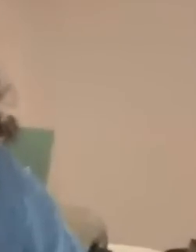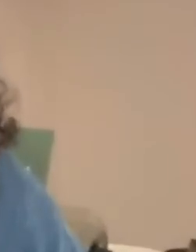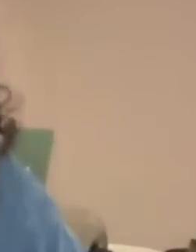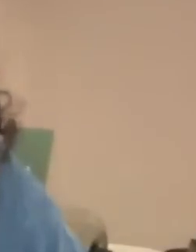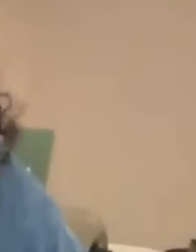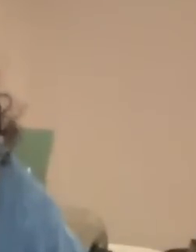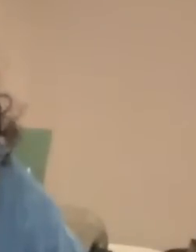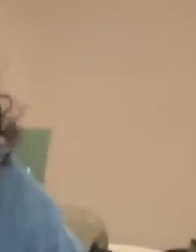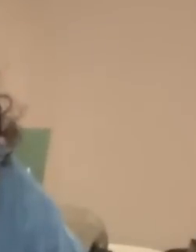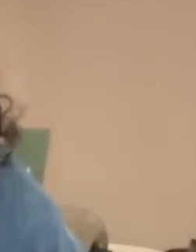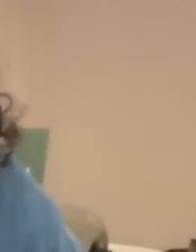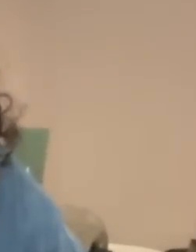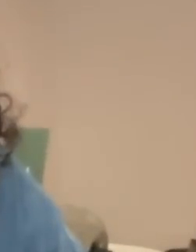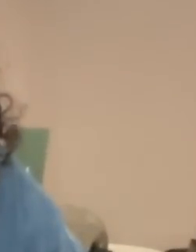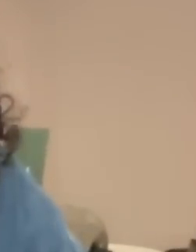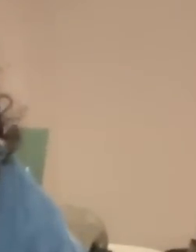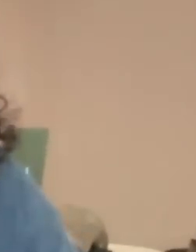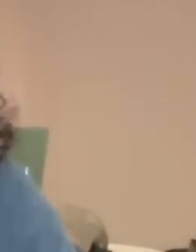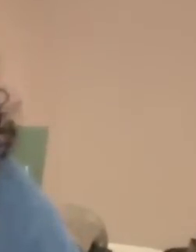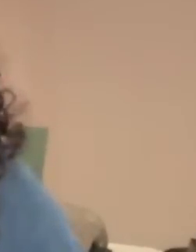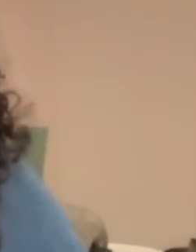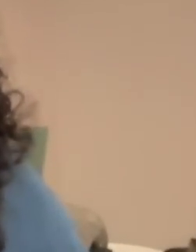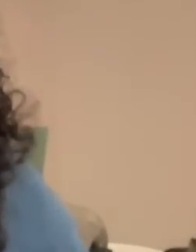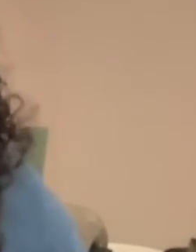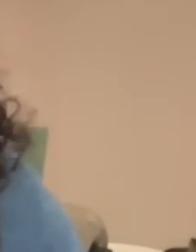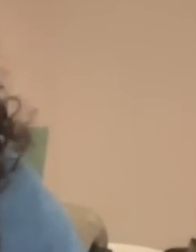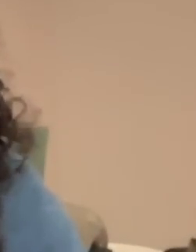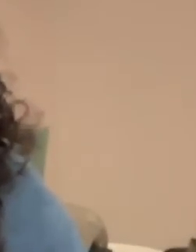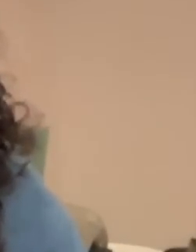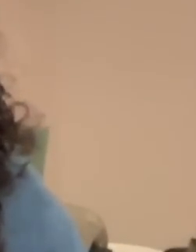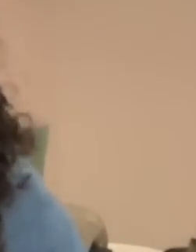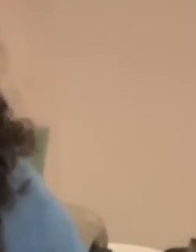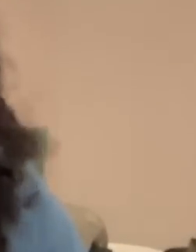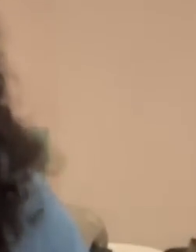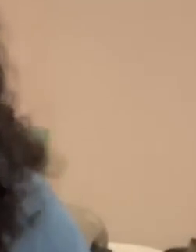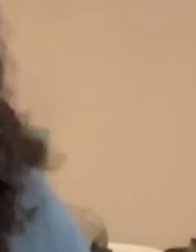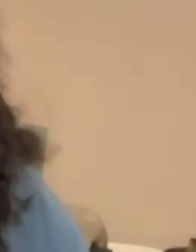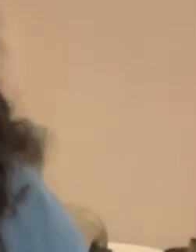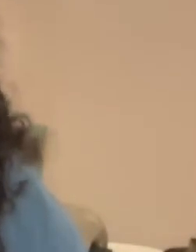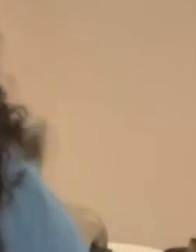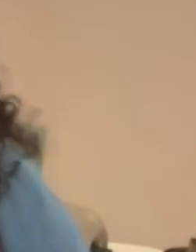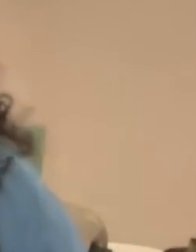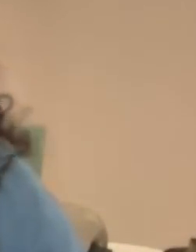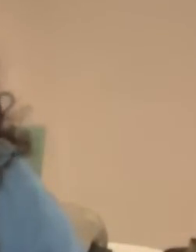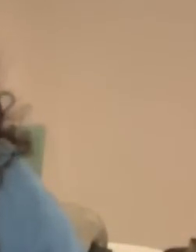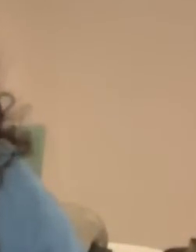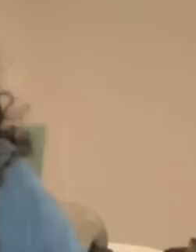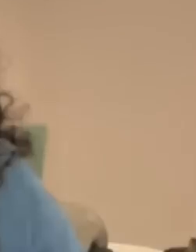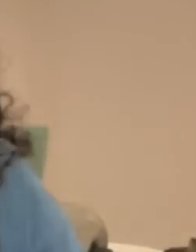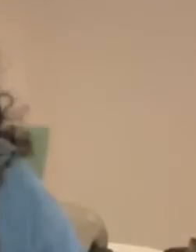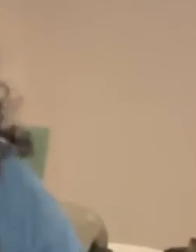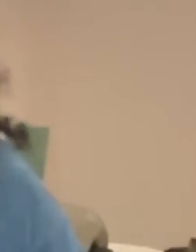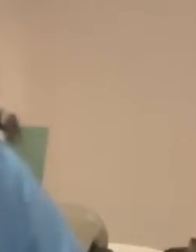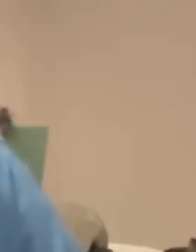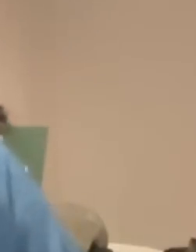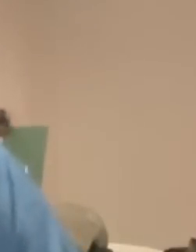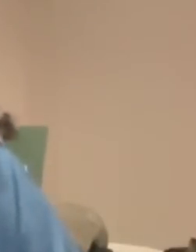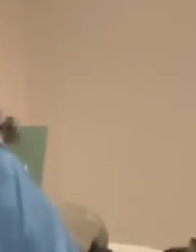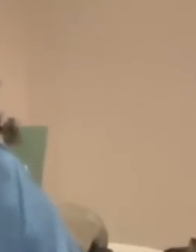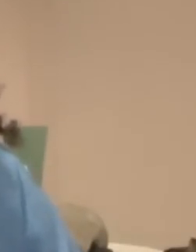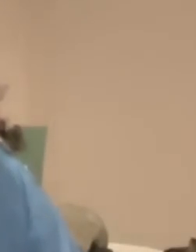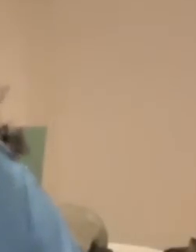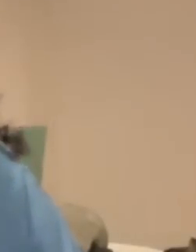Ahí está tanto la respuesta de el embajador de México en Estados Unidos como del